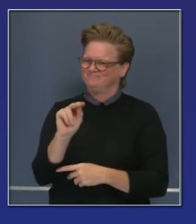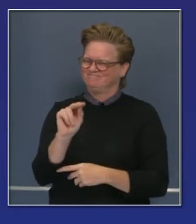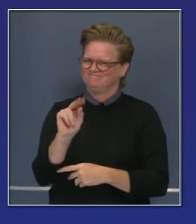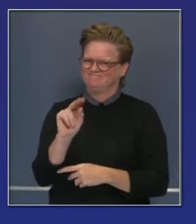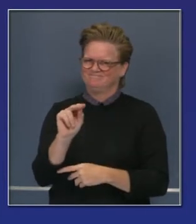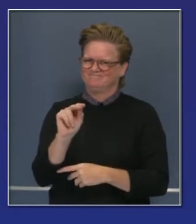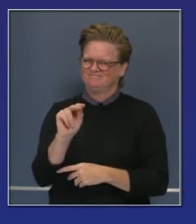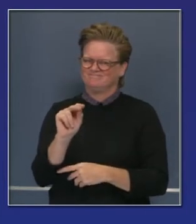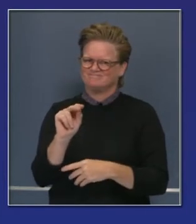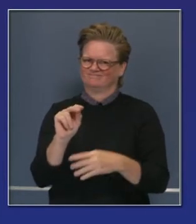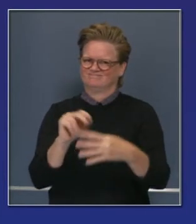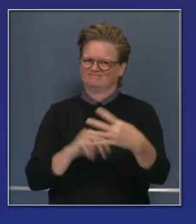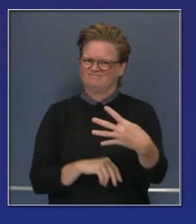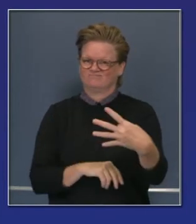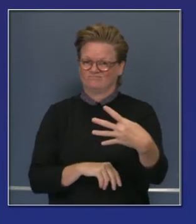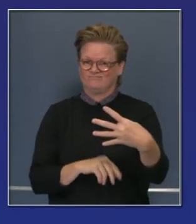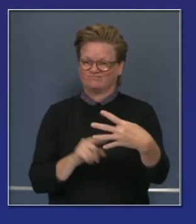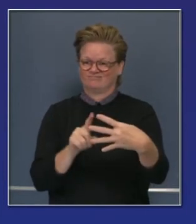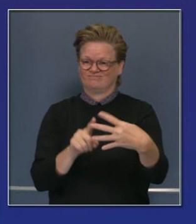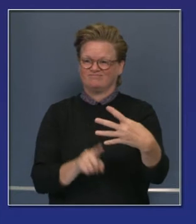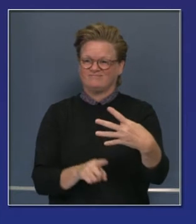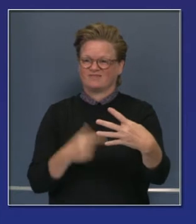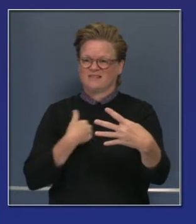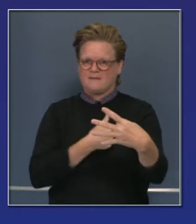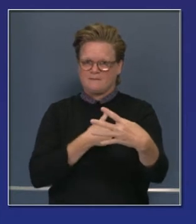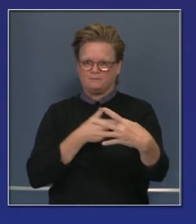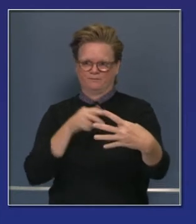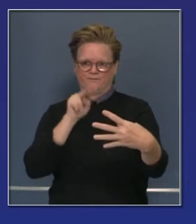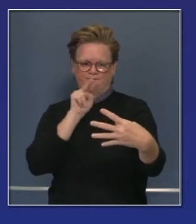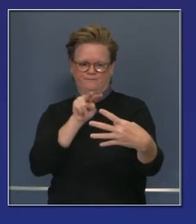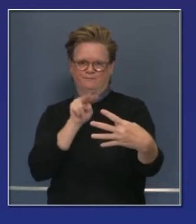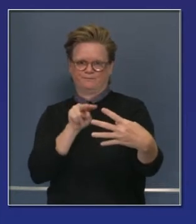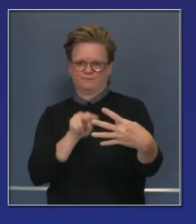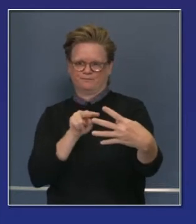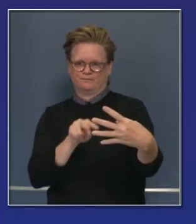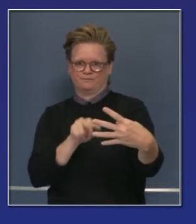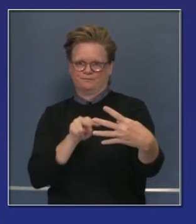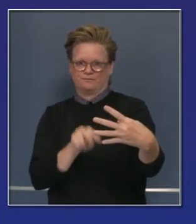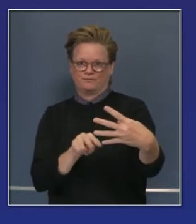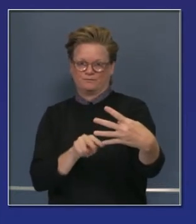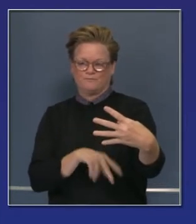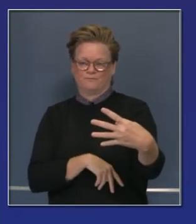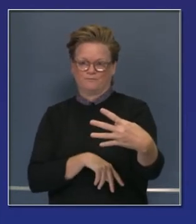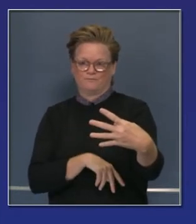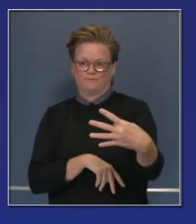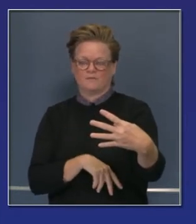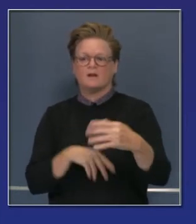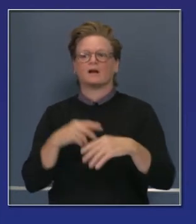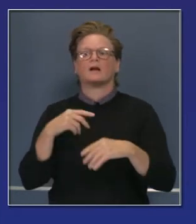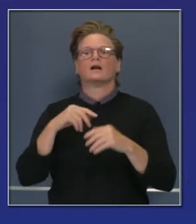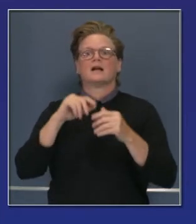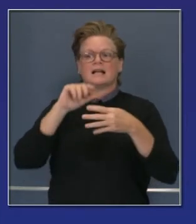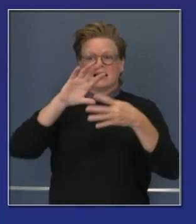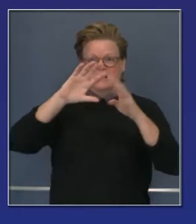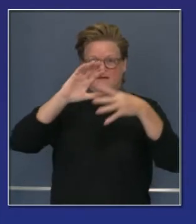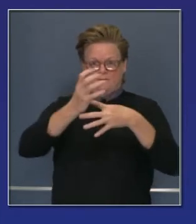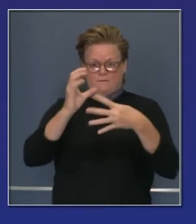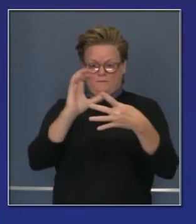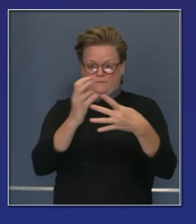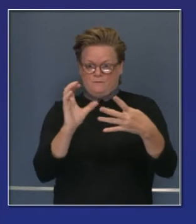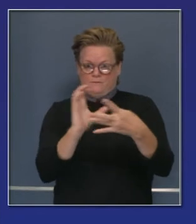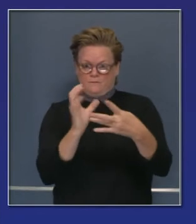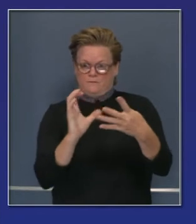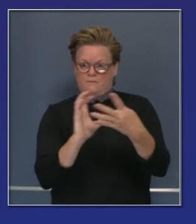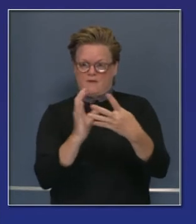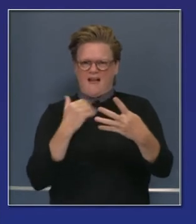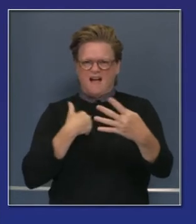o a la normalidad antes de la pandemia. Todo lo contrario. Estas pautas codificadas en colores